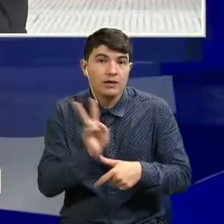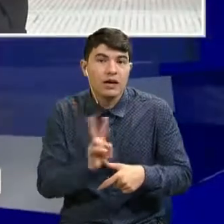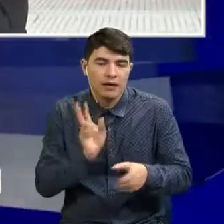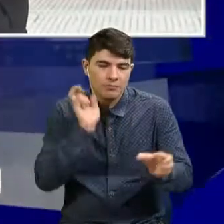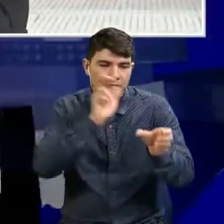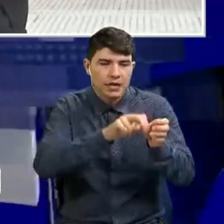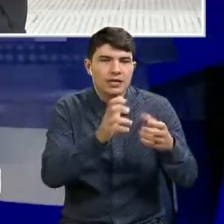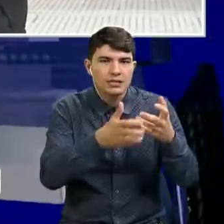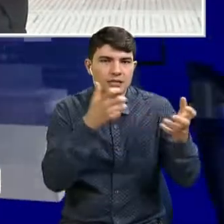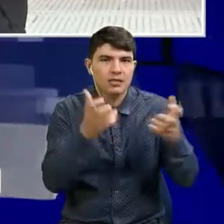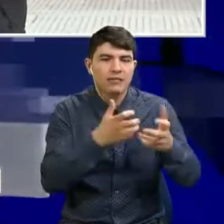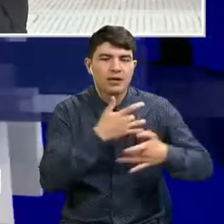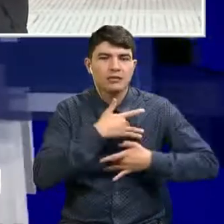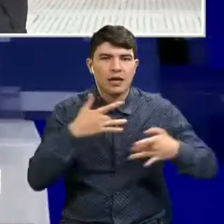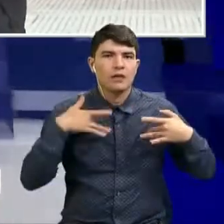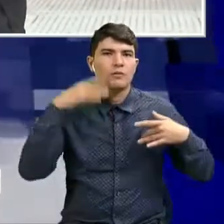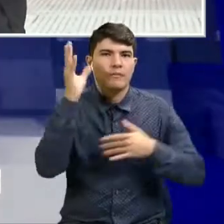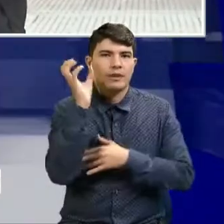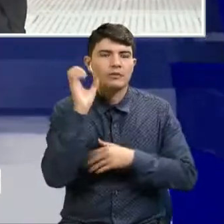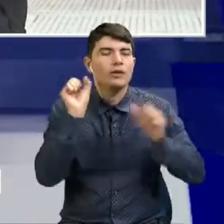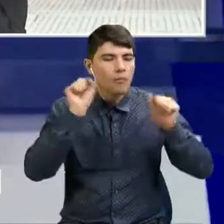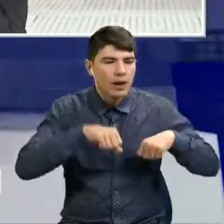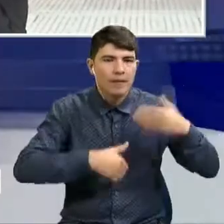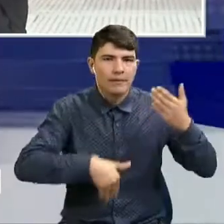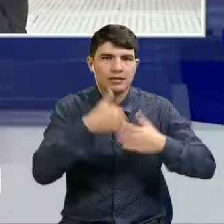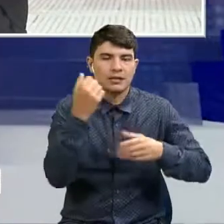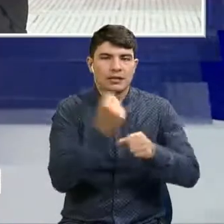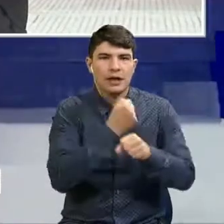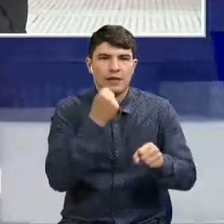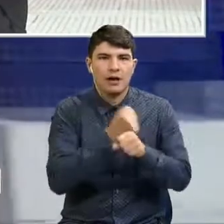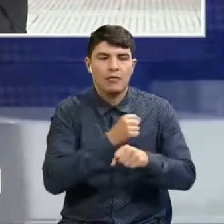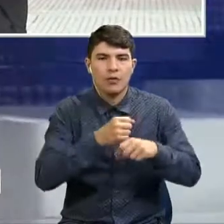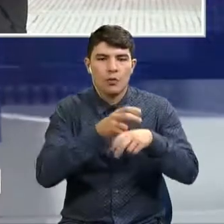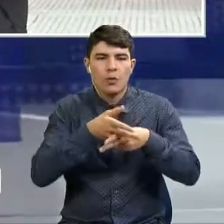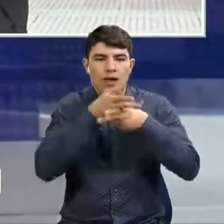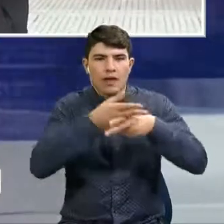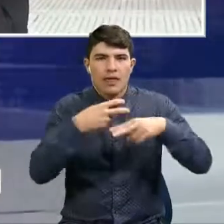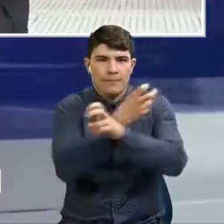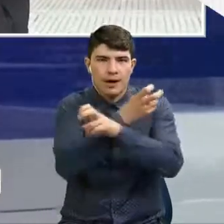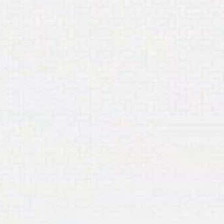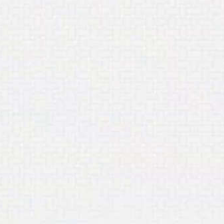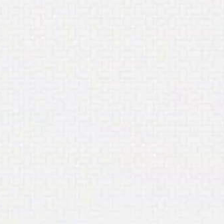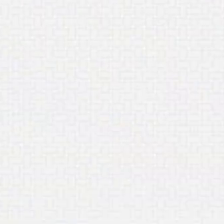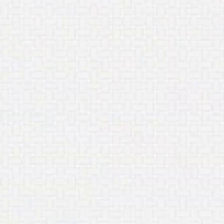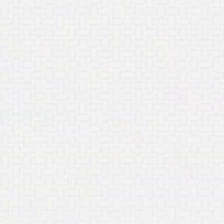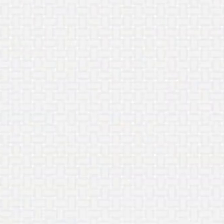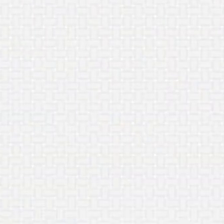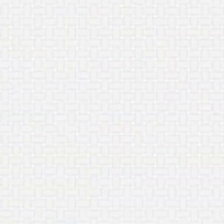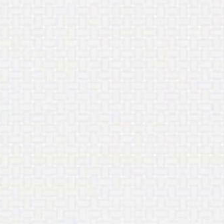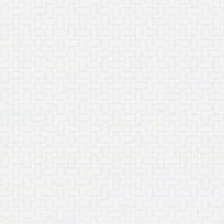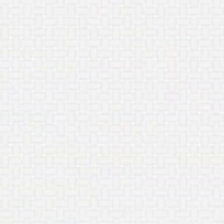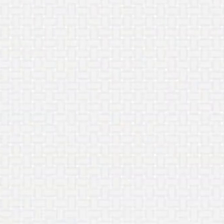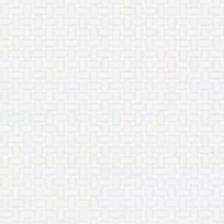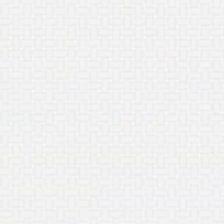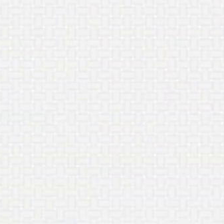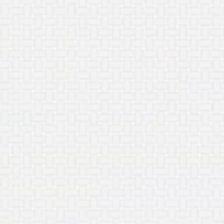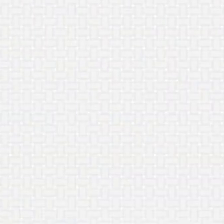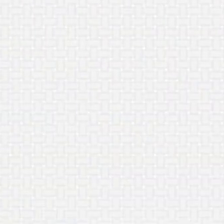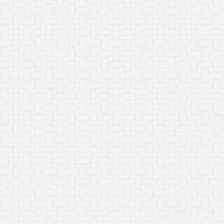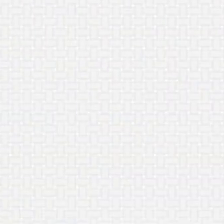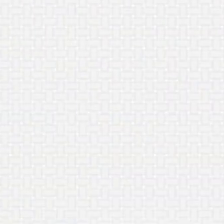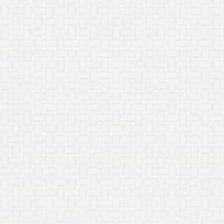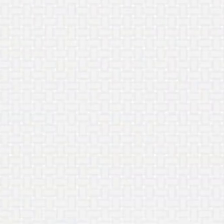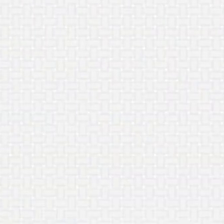sistema de protección social y de esta forma puedan iniciar sus labores eso es todo por el momento sigue no se vayan es un antro tocón